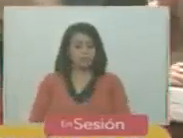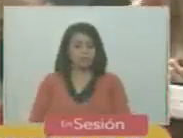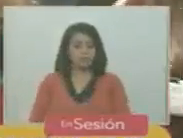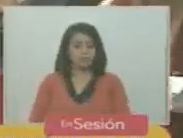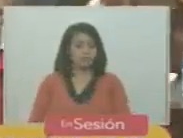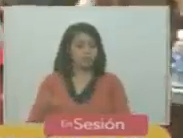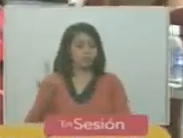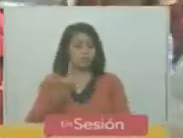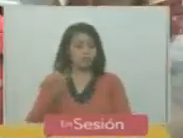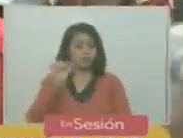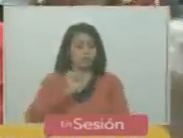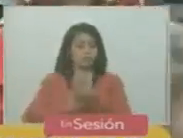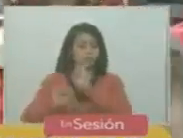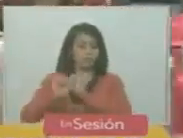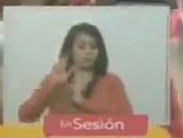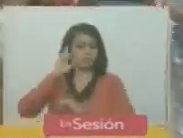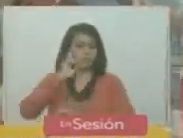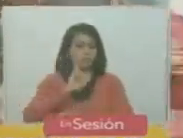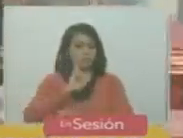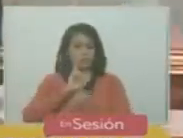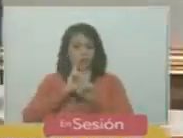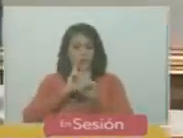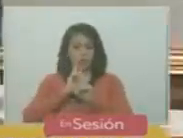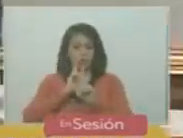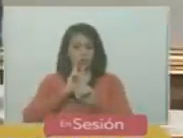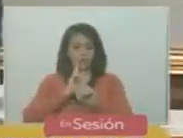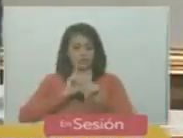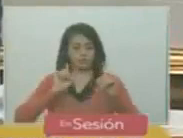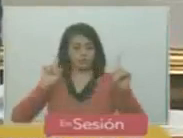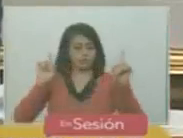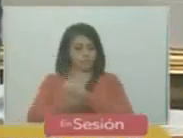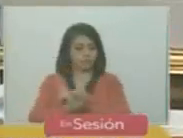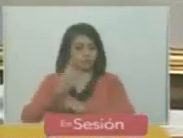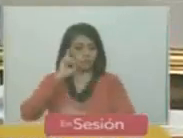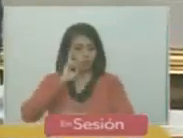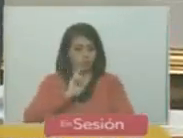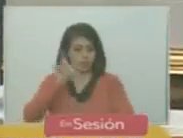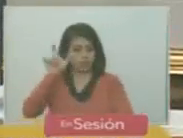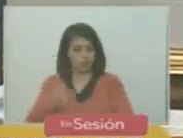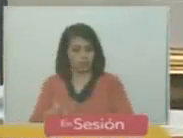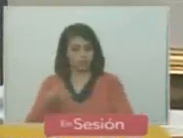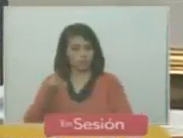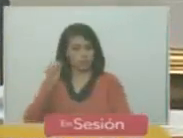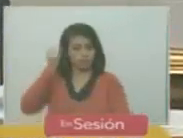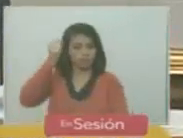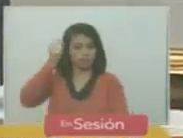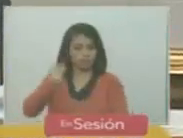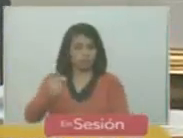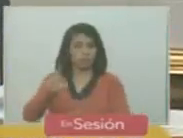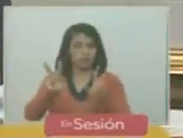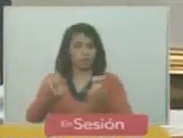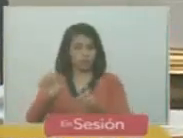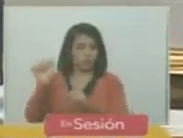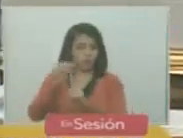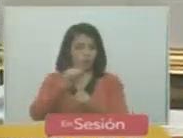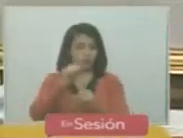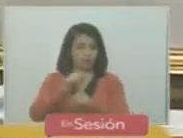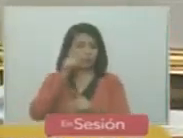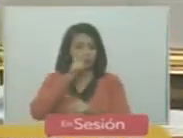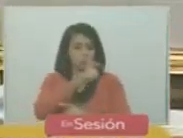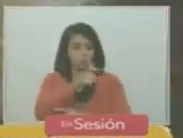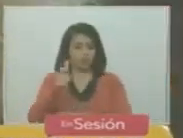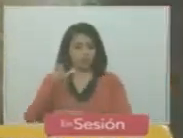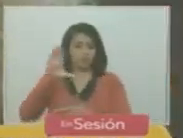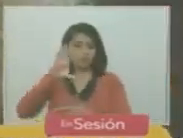no la defensa de Bolívar, sino convertir a Bolívar en el portaestandarte de la nueva lucha de los pueblos